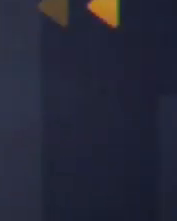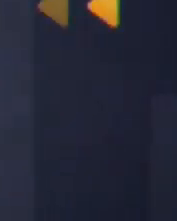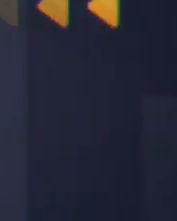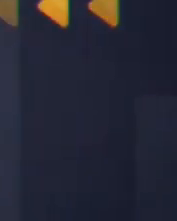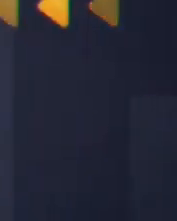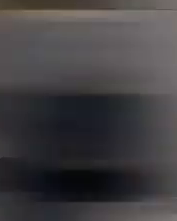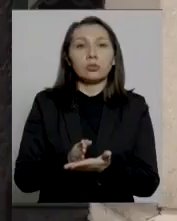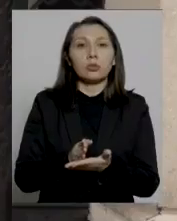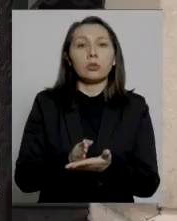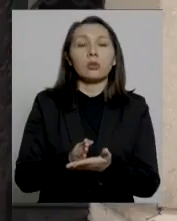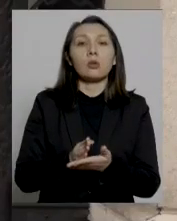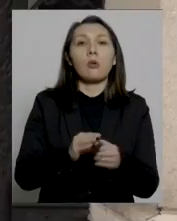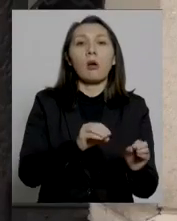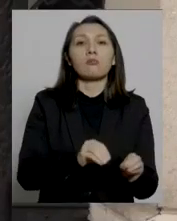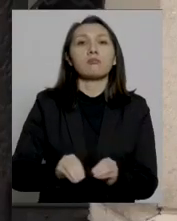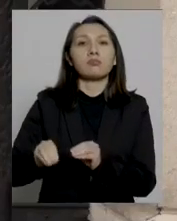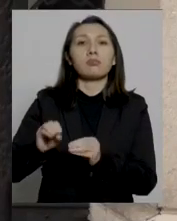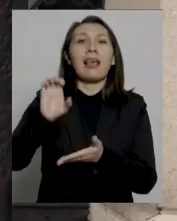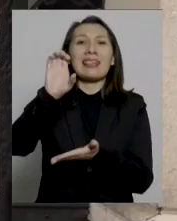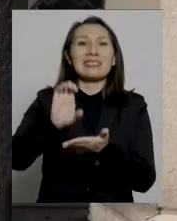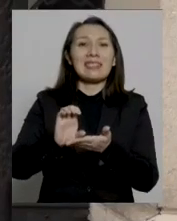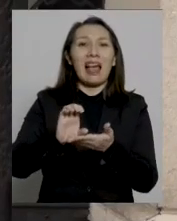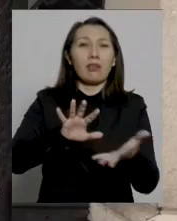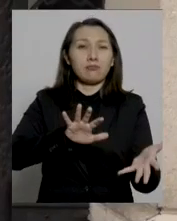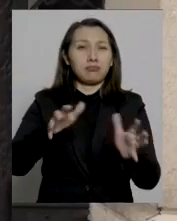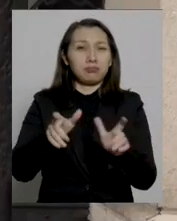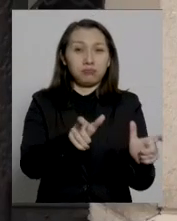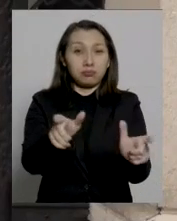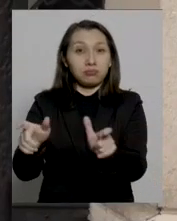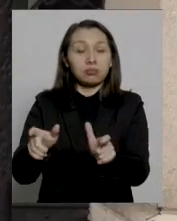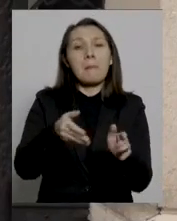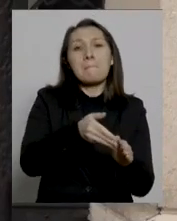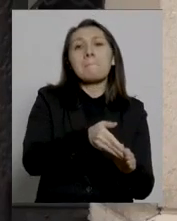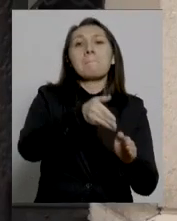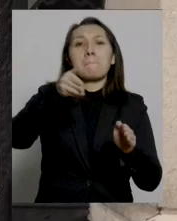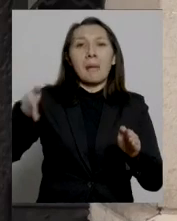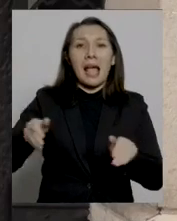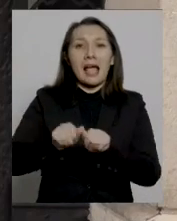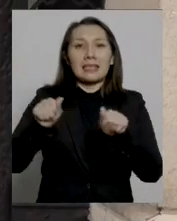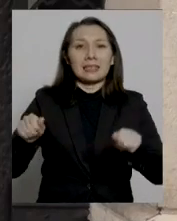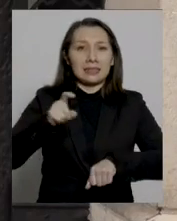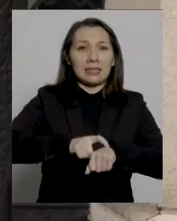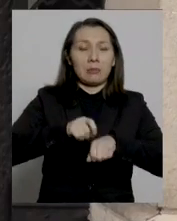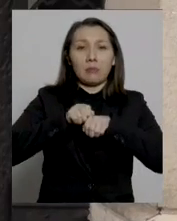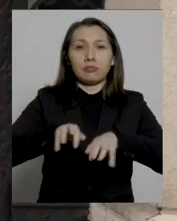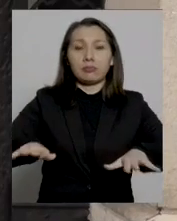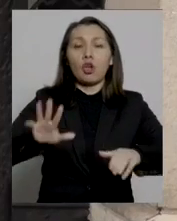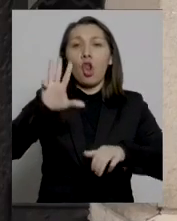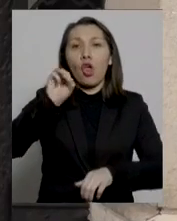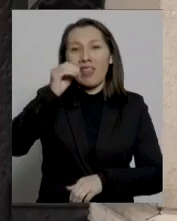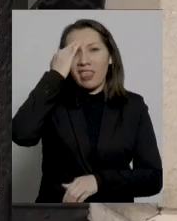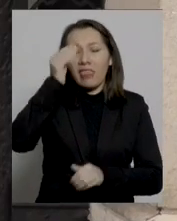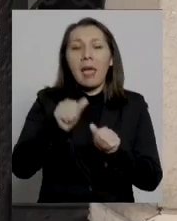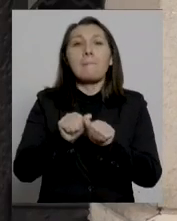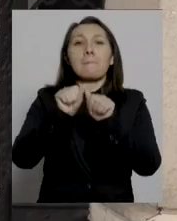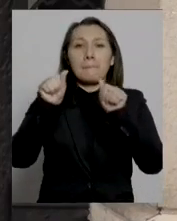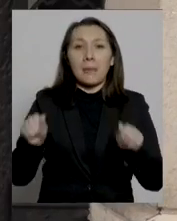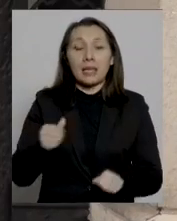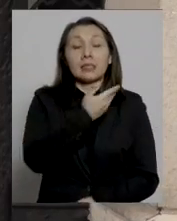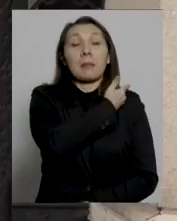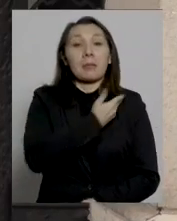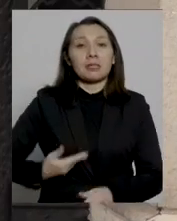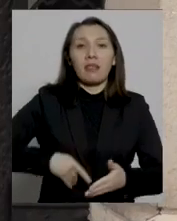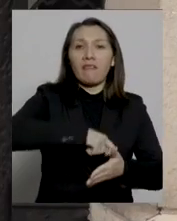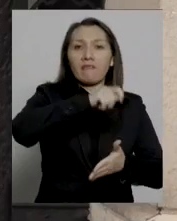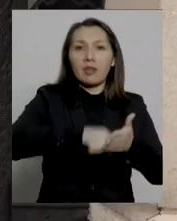Sí, interrumpimos a Carla Rodríguez para ir a La Moneda. Está hablando el ministro del Interior. La pandemia por 90 días. El presidente ha